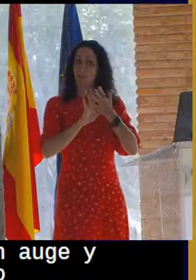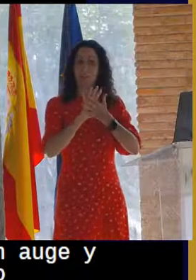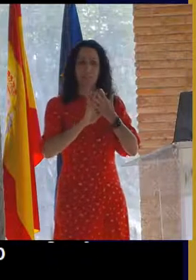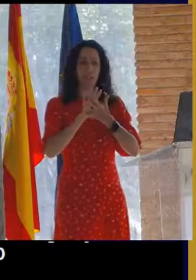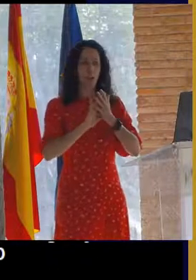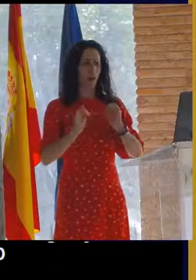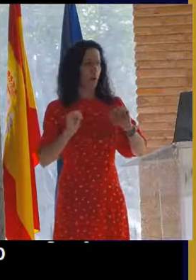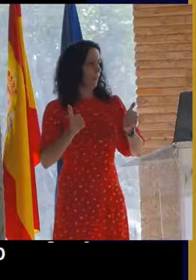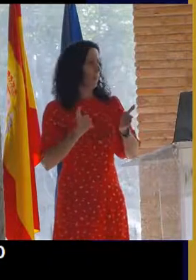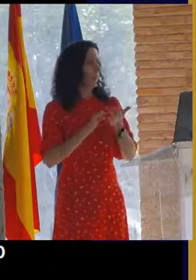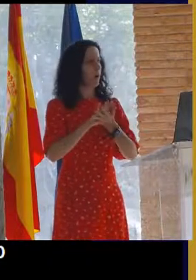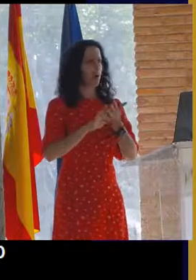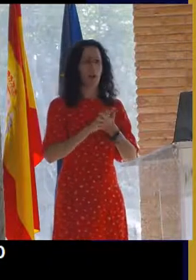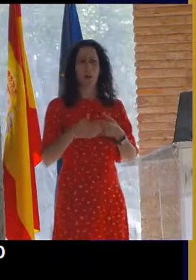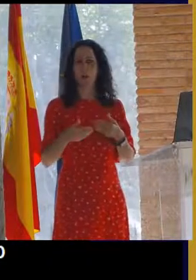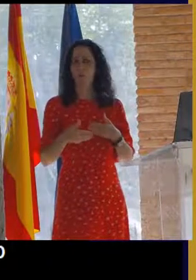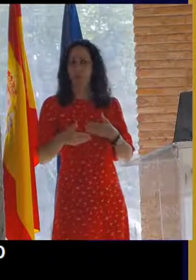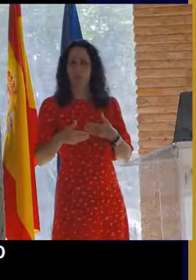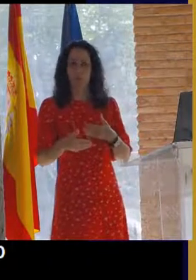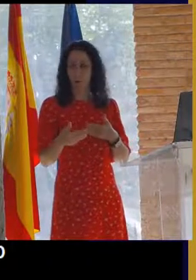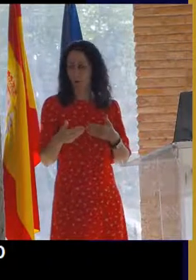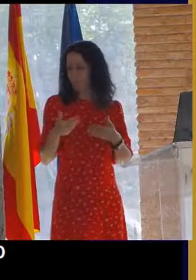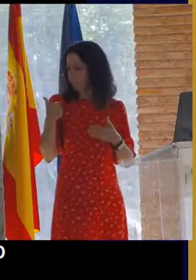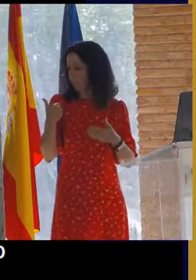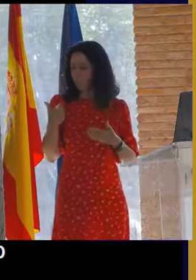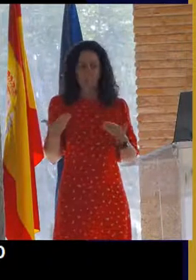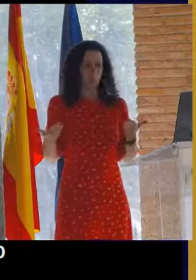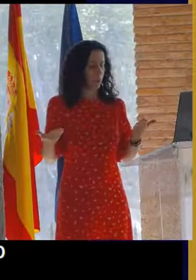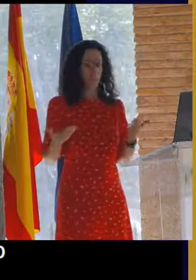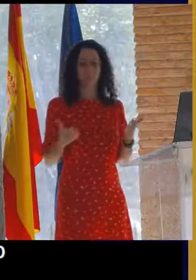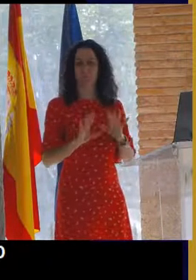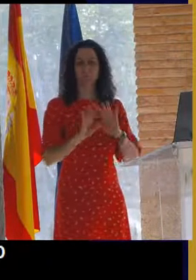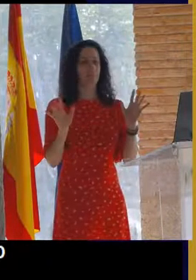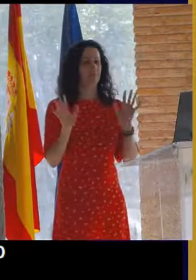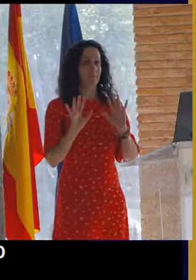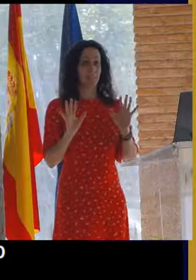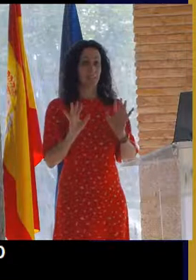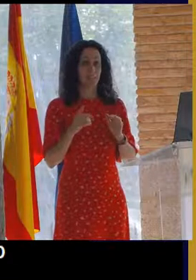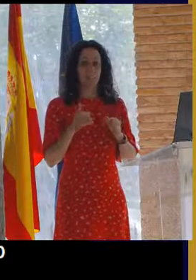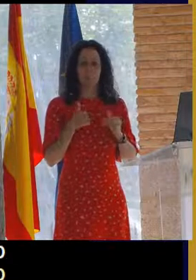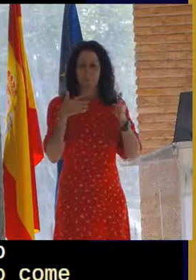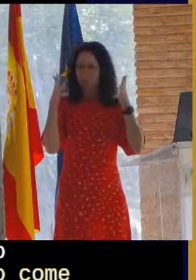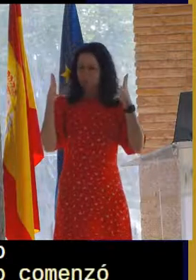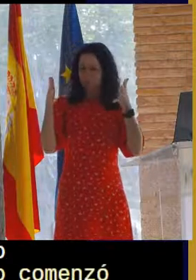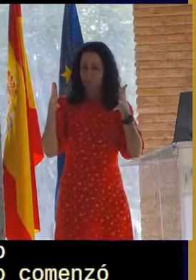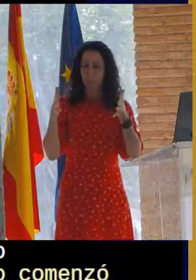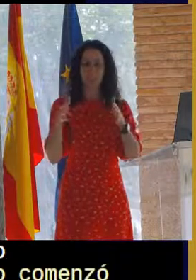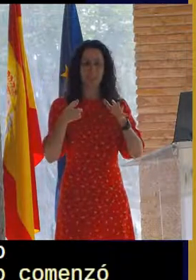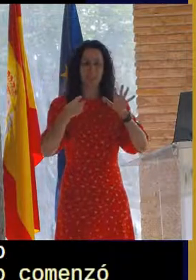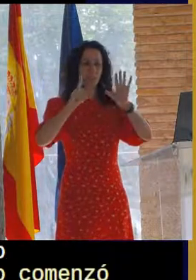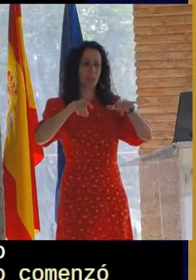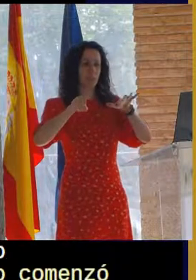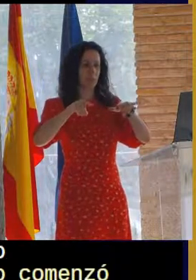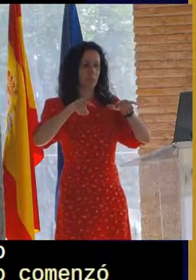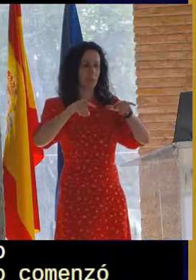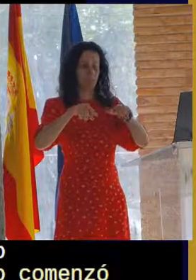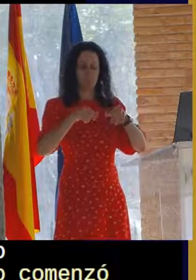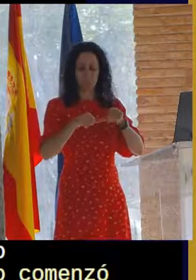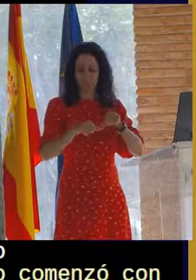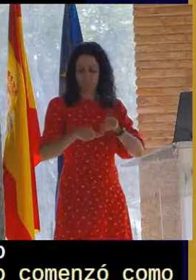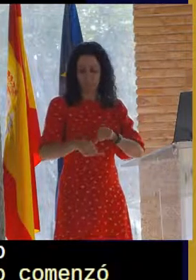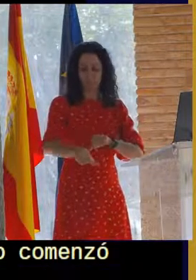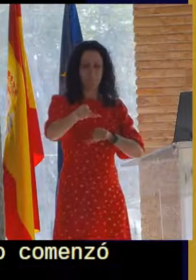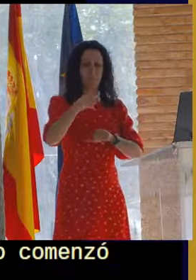eh os quería comentar que la lengua de snos e Cuándo comenzó eh